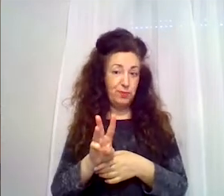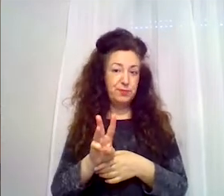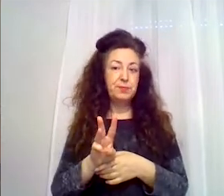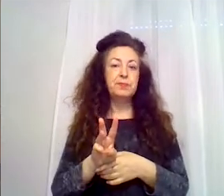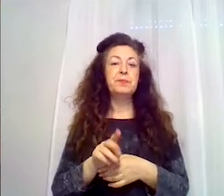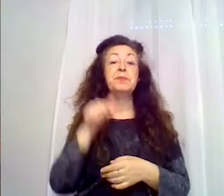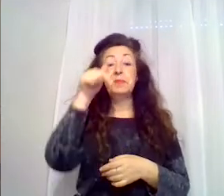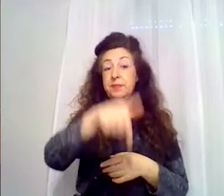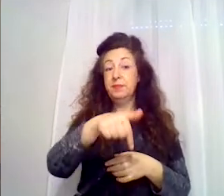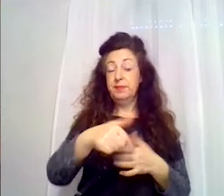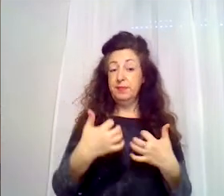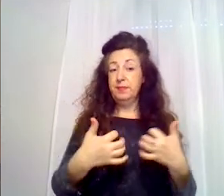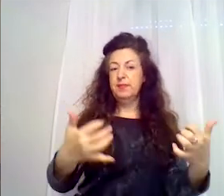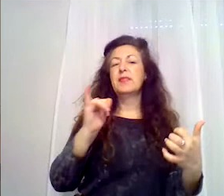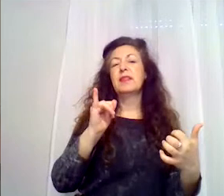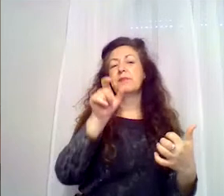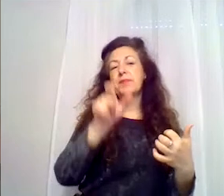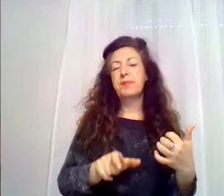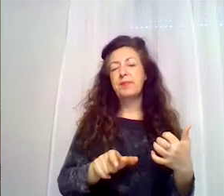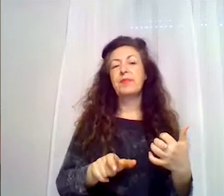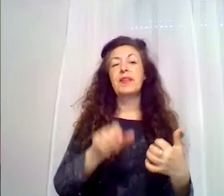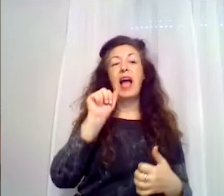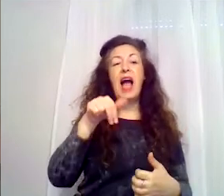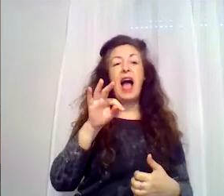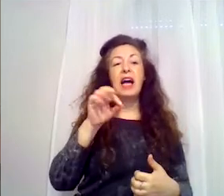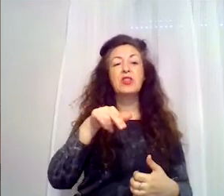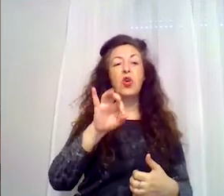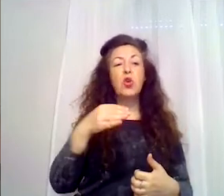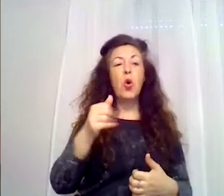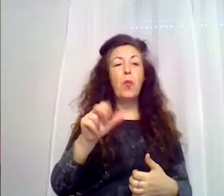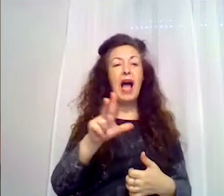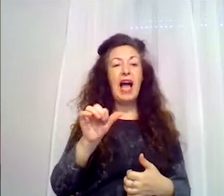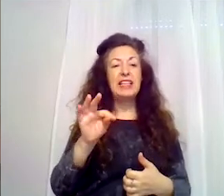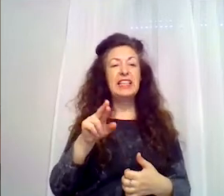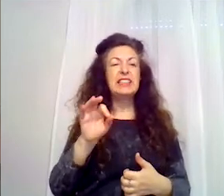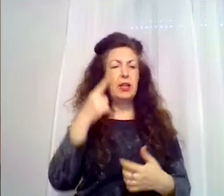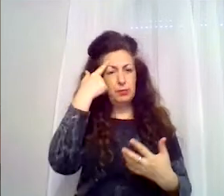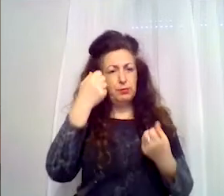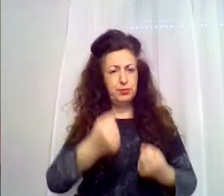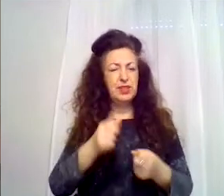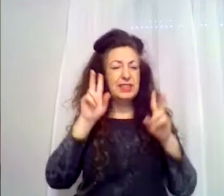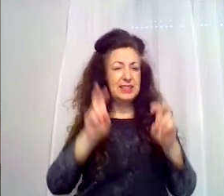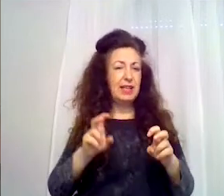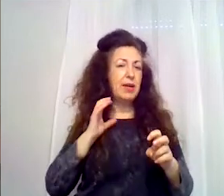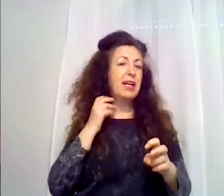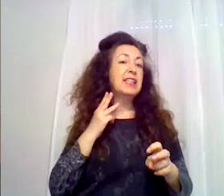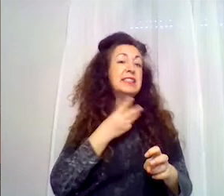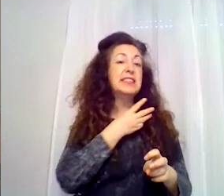podría aceptar, ¿no? Si recuerdan, el año pasado, o hace 2 años,